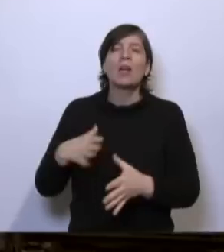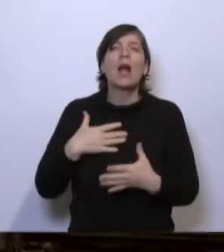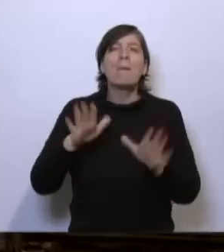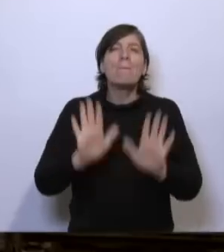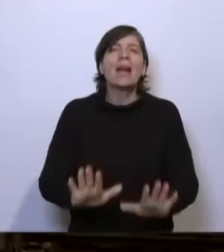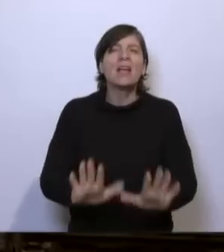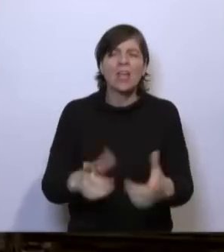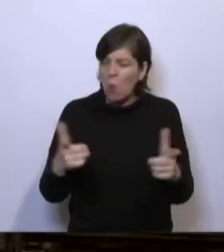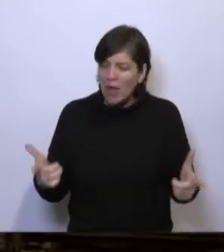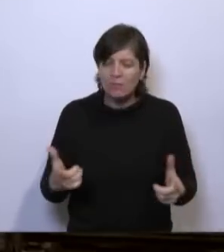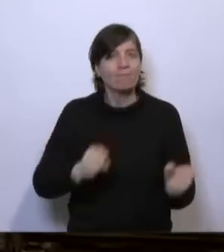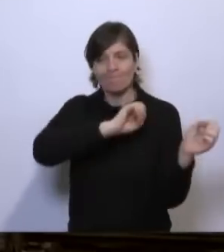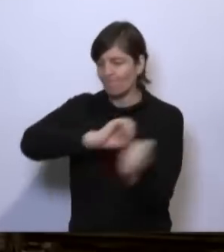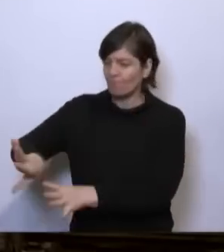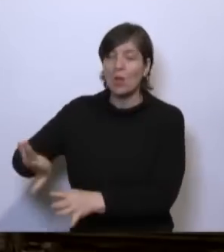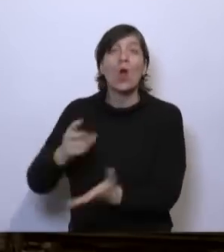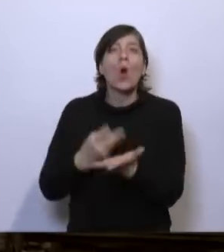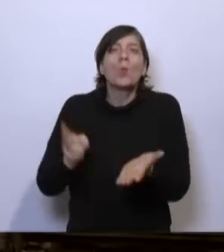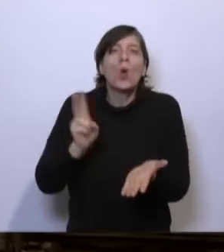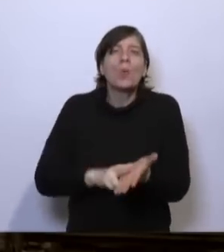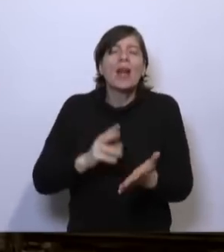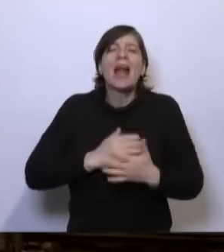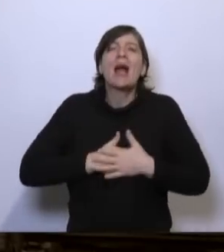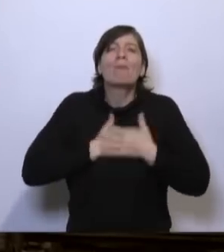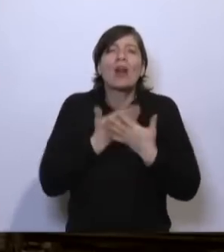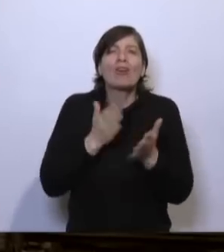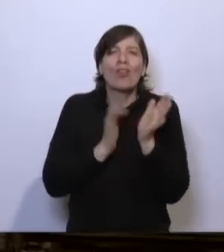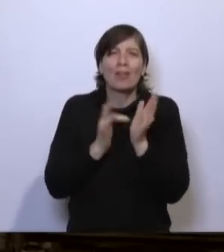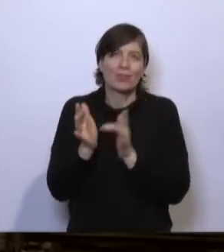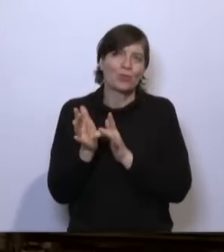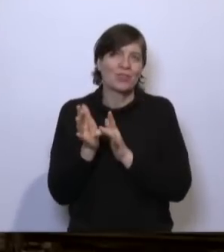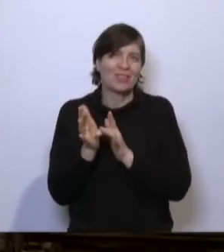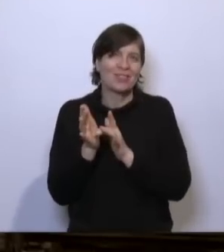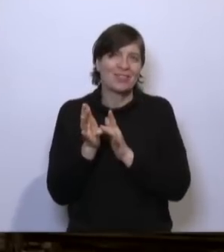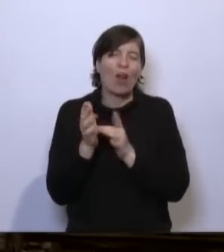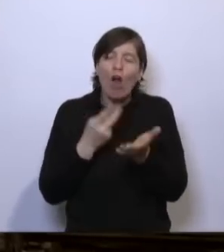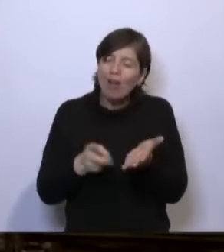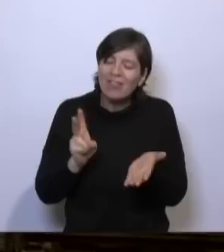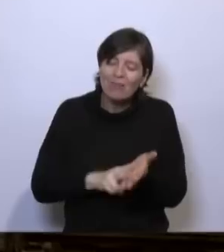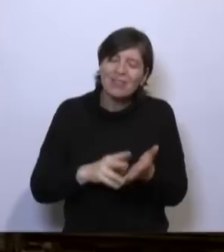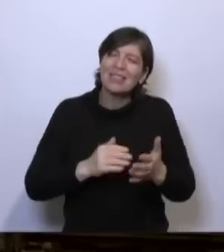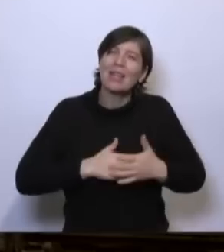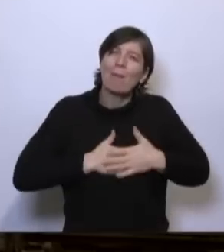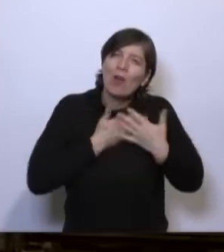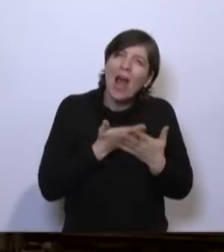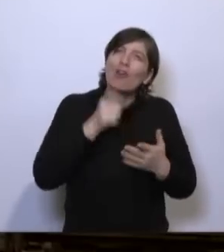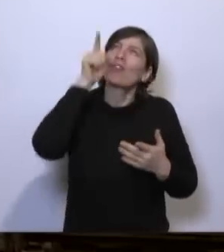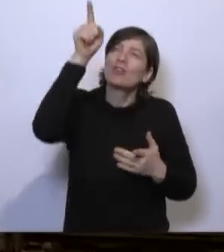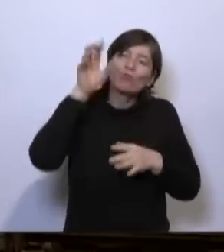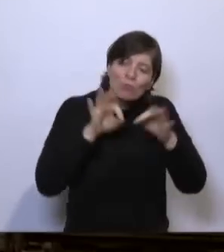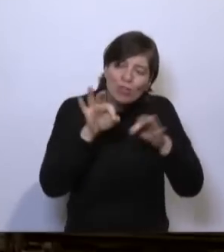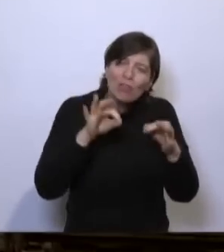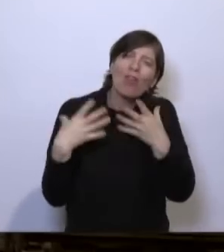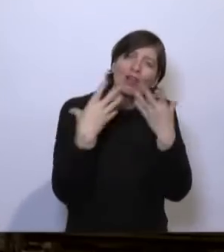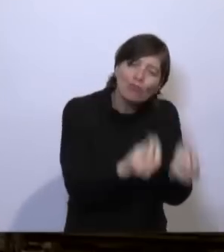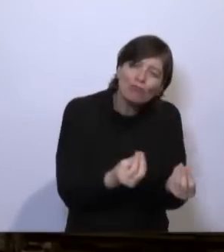desesperanza. Es volver a enamorarnos de Jesús, es volver a enamorarnos de su proyecto de